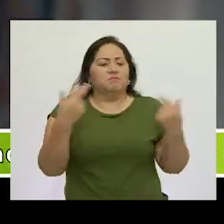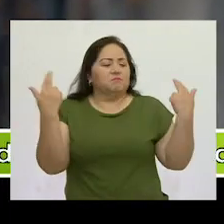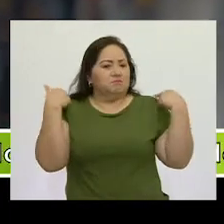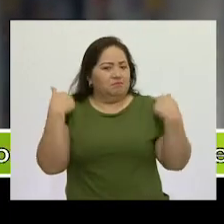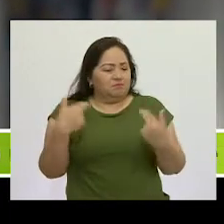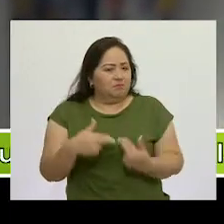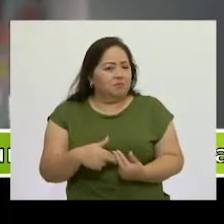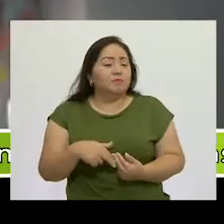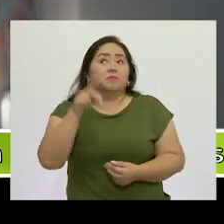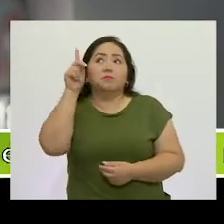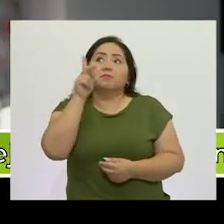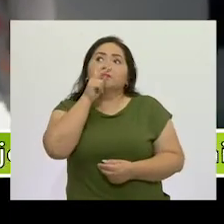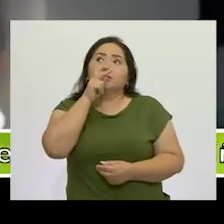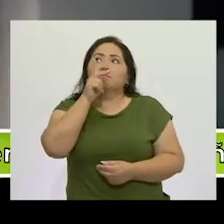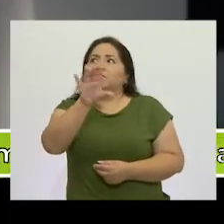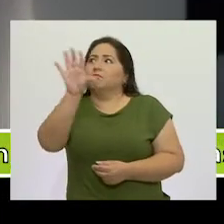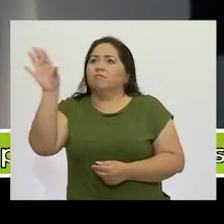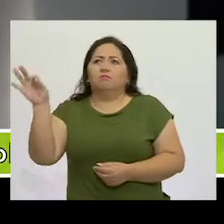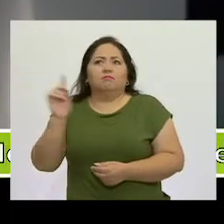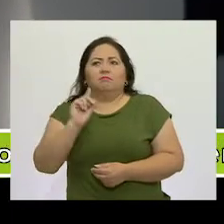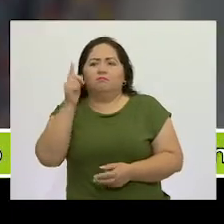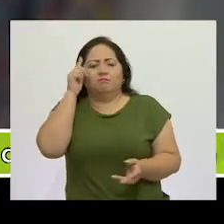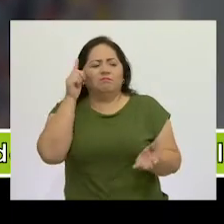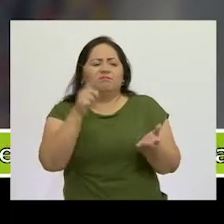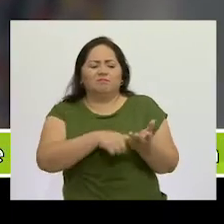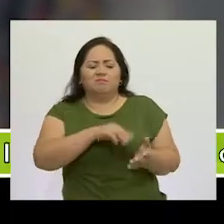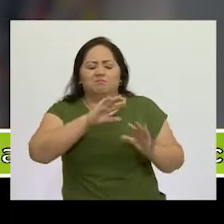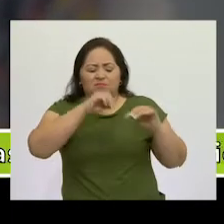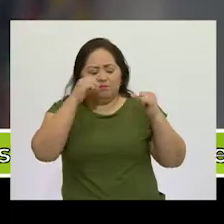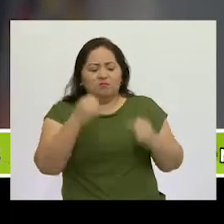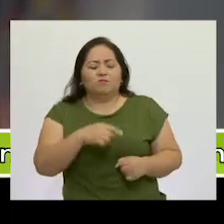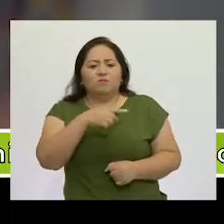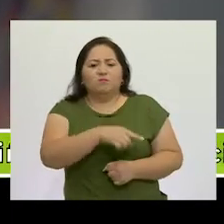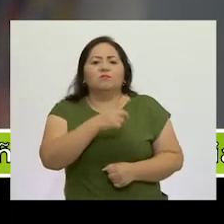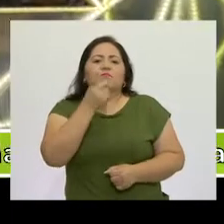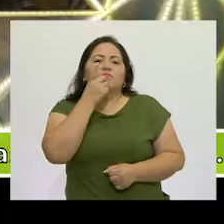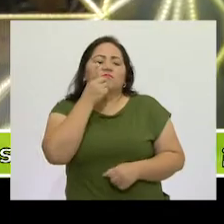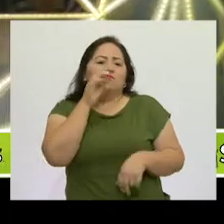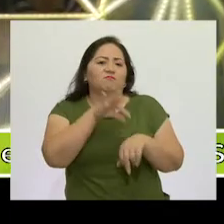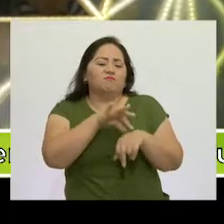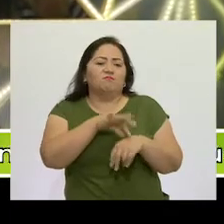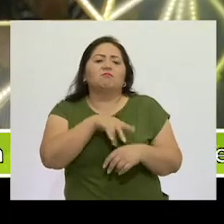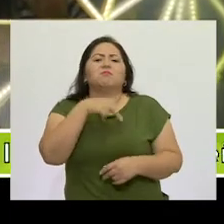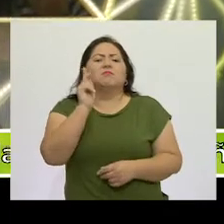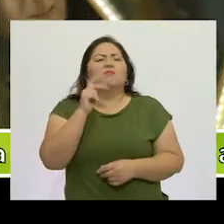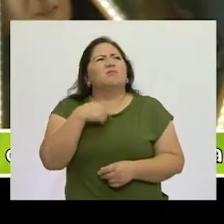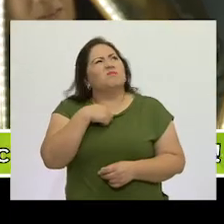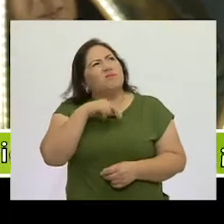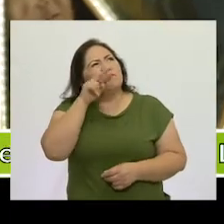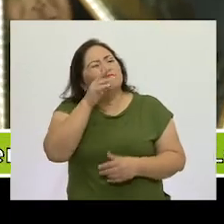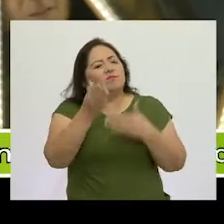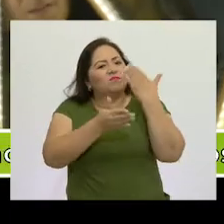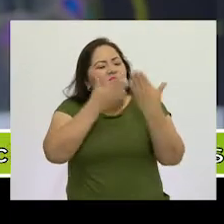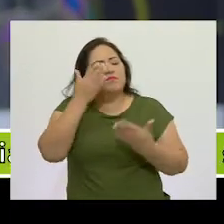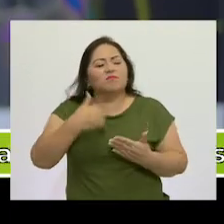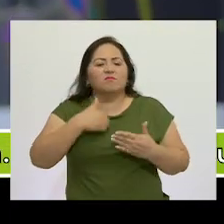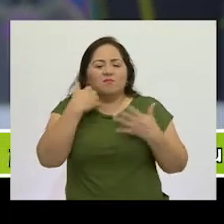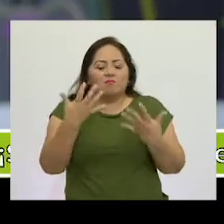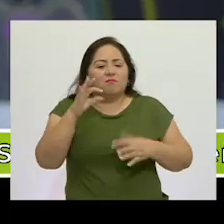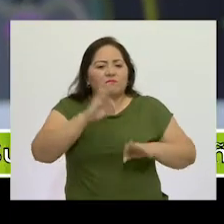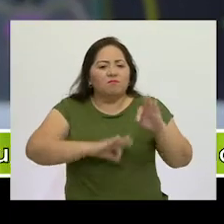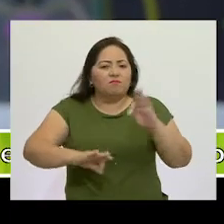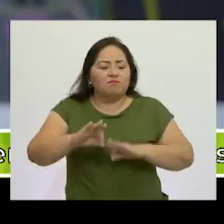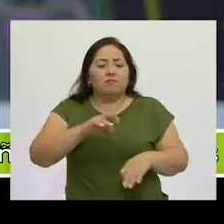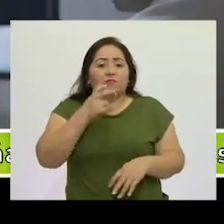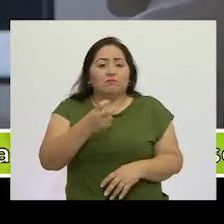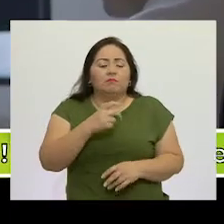maestra. Y mi papá le contestaba, creo que es más seguro que seas dentista. Mi curiosidad me llevó a estudiar física, pero fueron